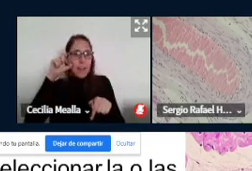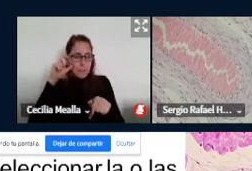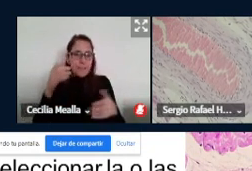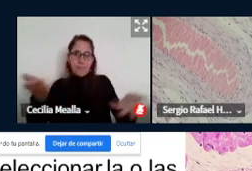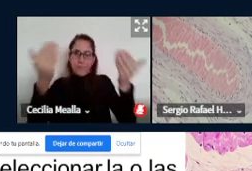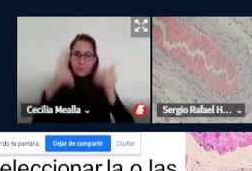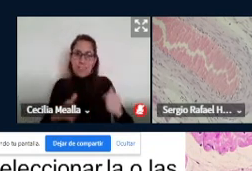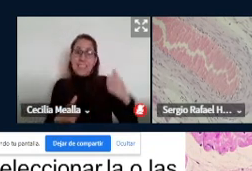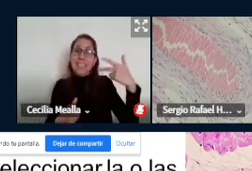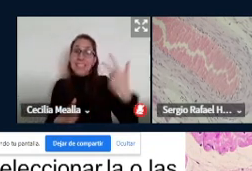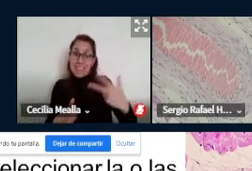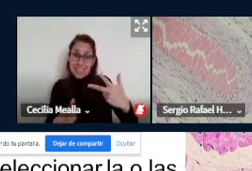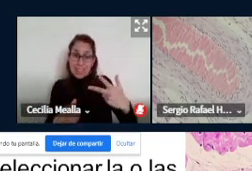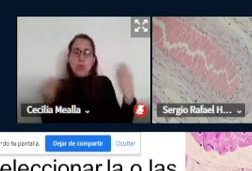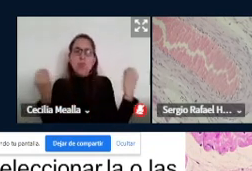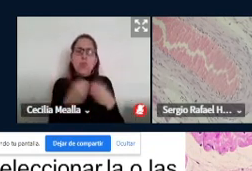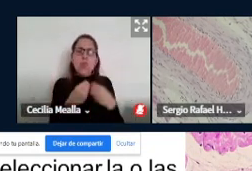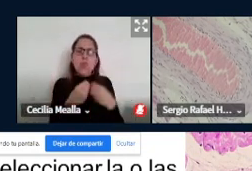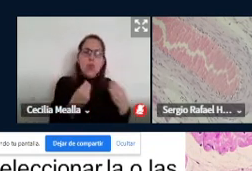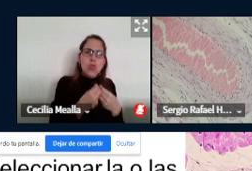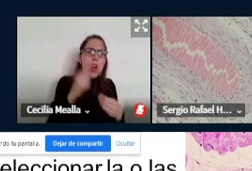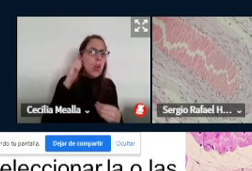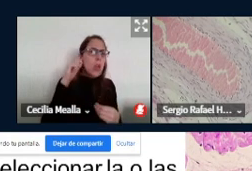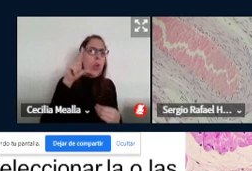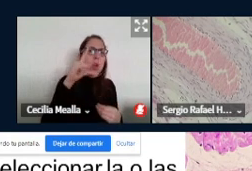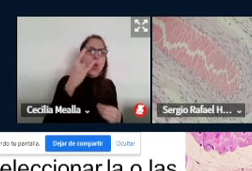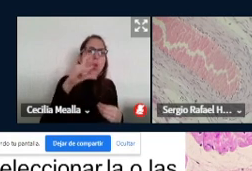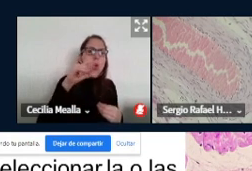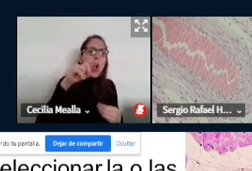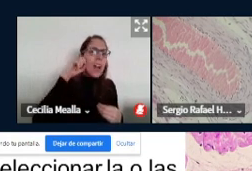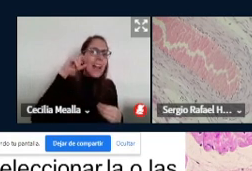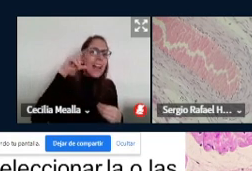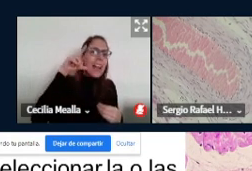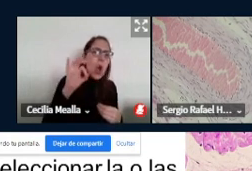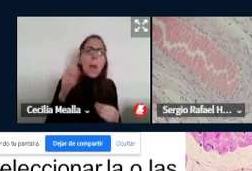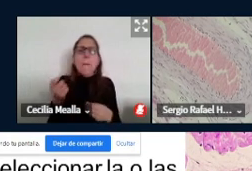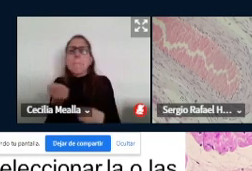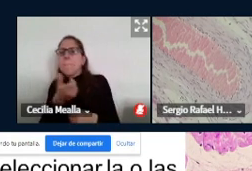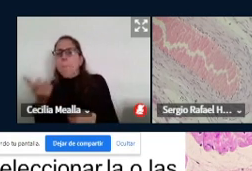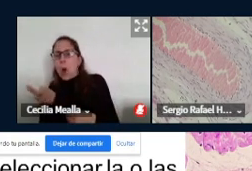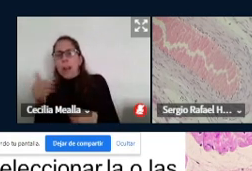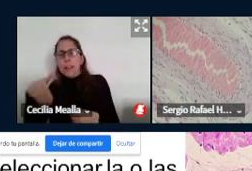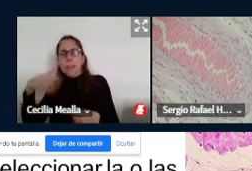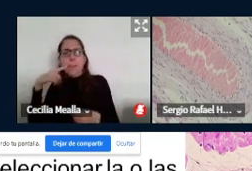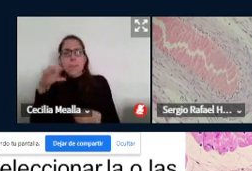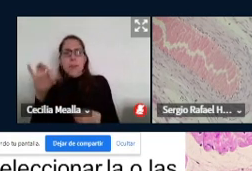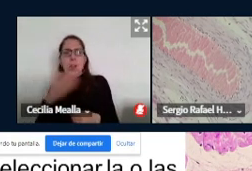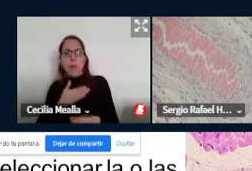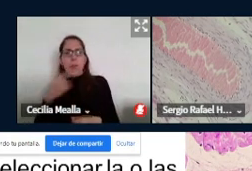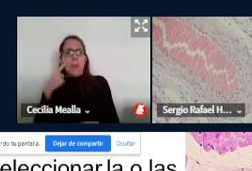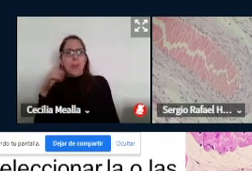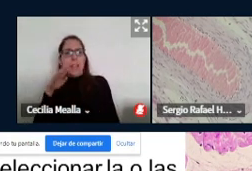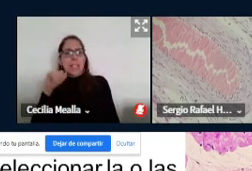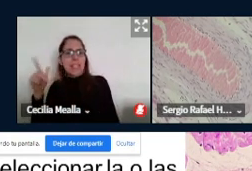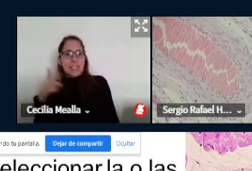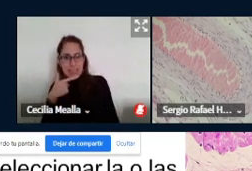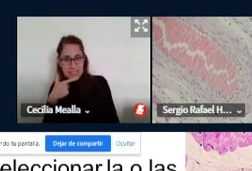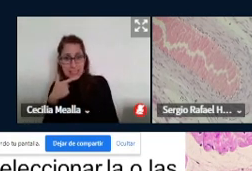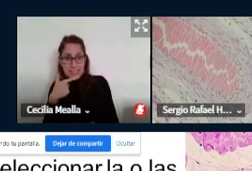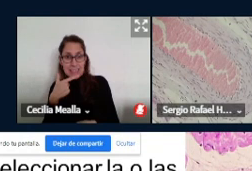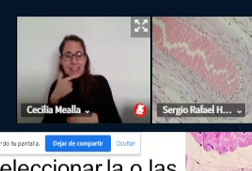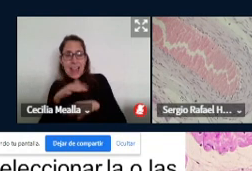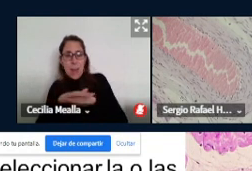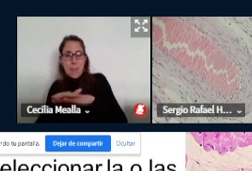Contiene abundante glucógeno y escasas miofibrillas dispuestas en la periferia. ¿Verdadero o falso? Esta